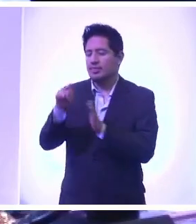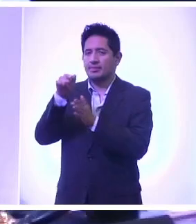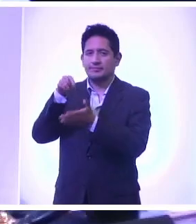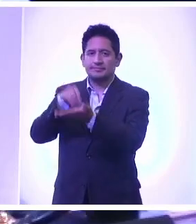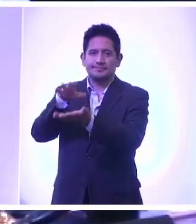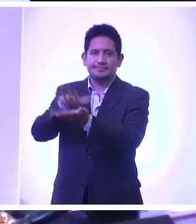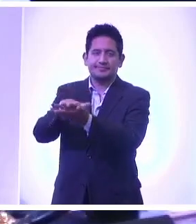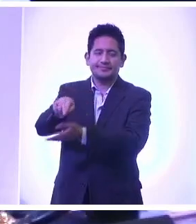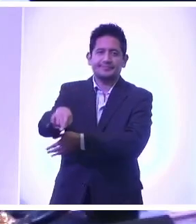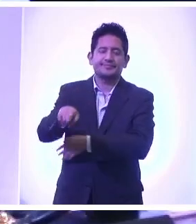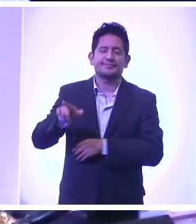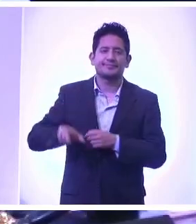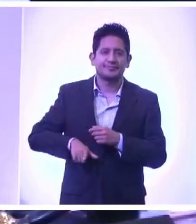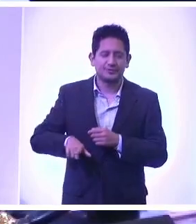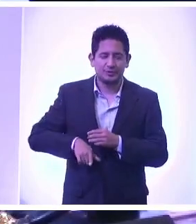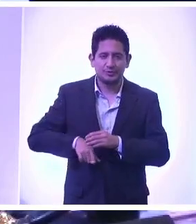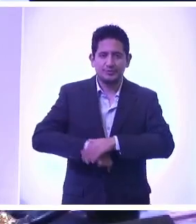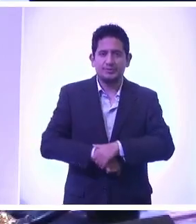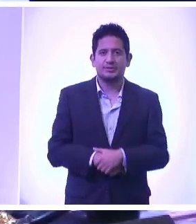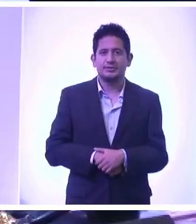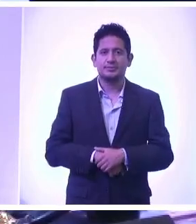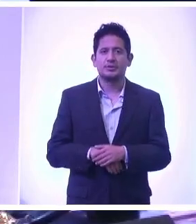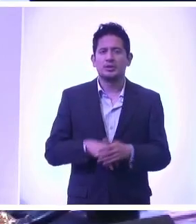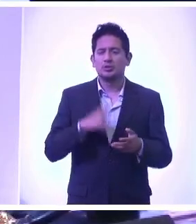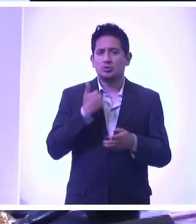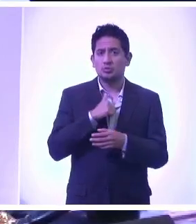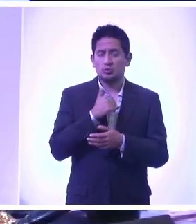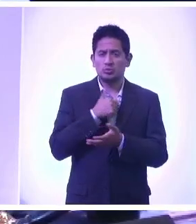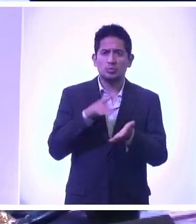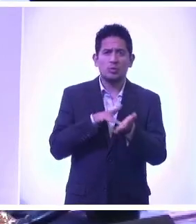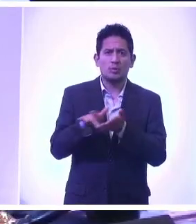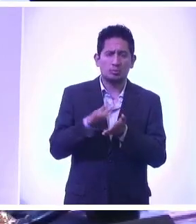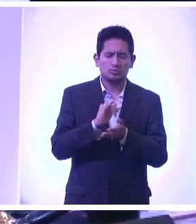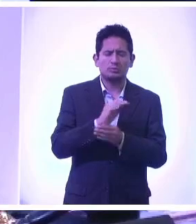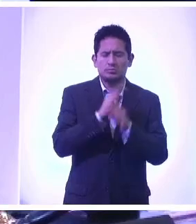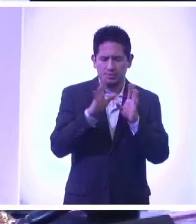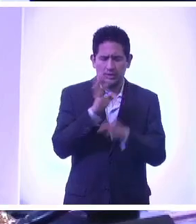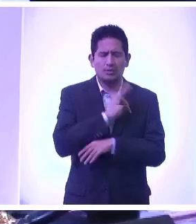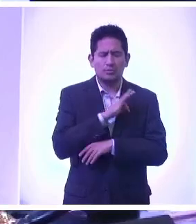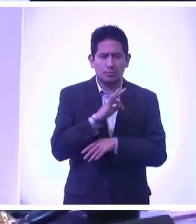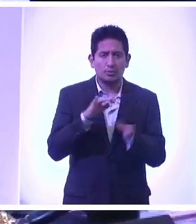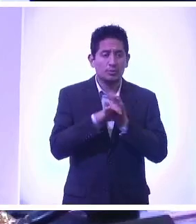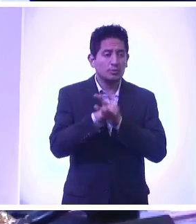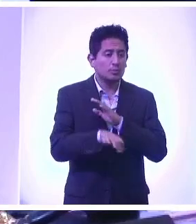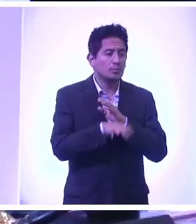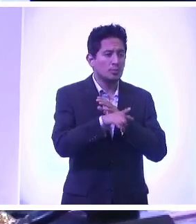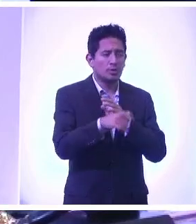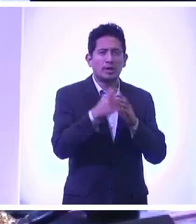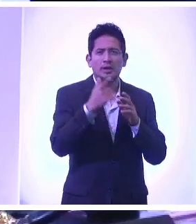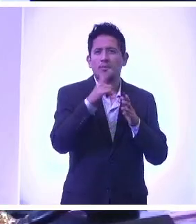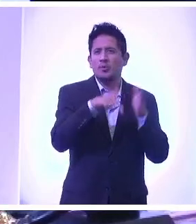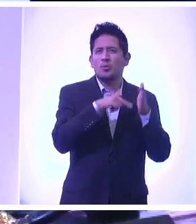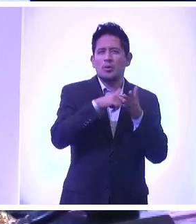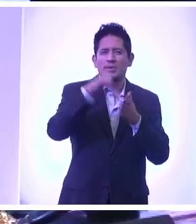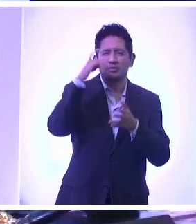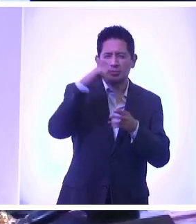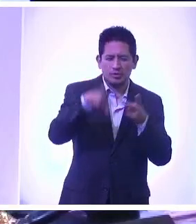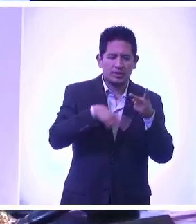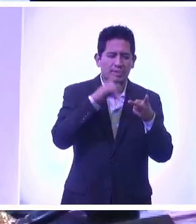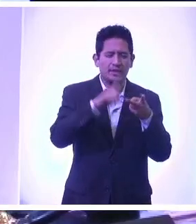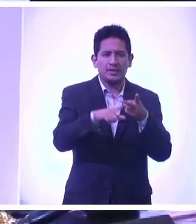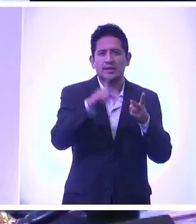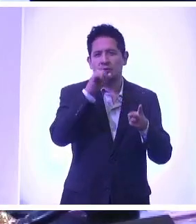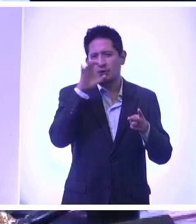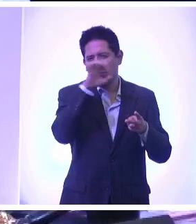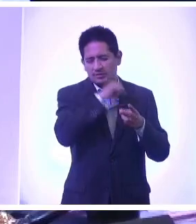público en qué tanto nos podemos ayudar hay muchas ciudades sobre todo del Bajío de nuestro país como Querétaro Aguascalientes